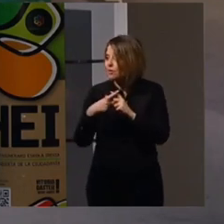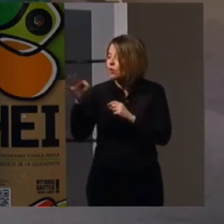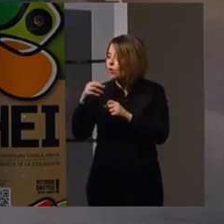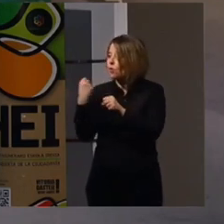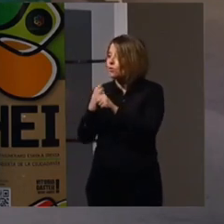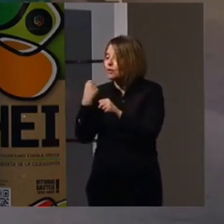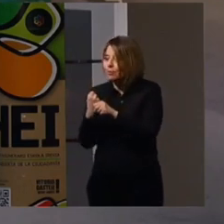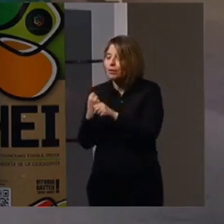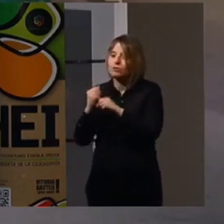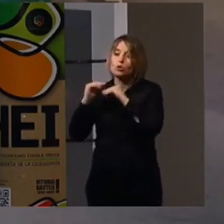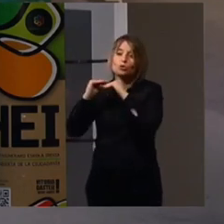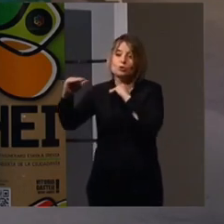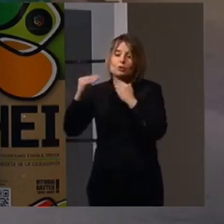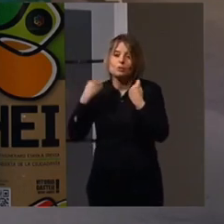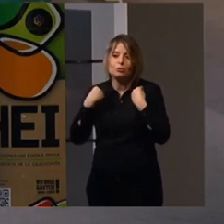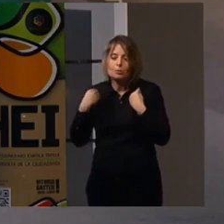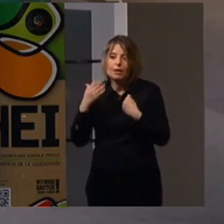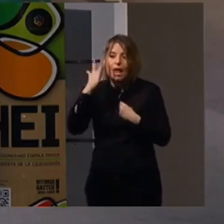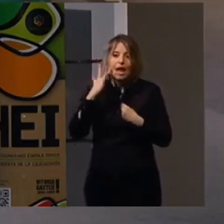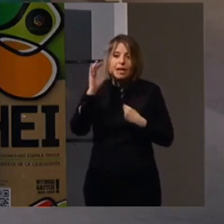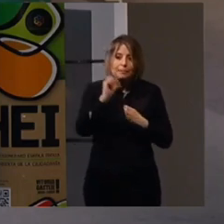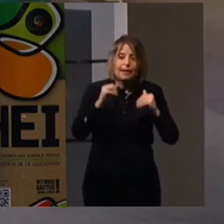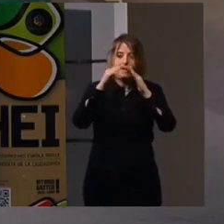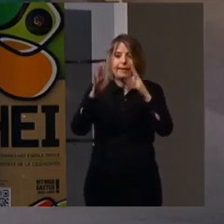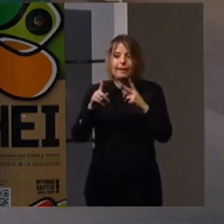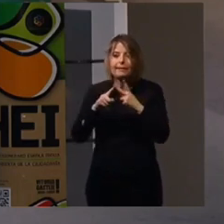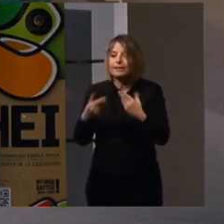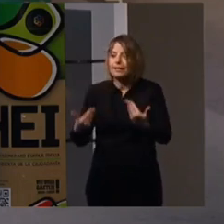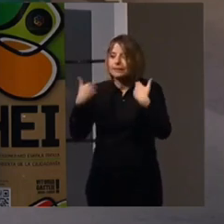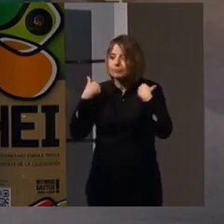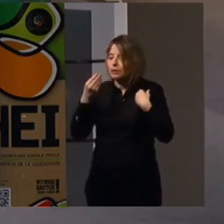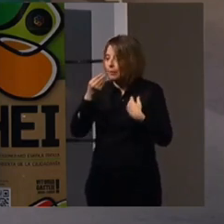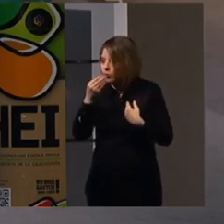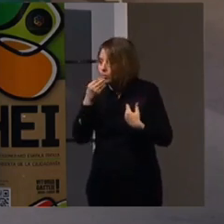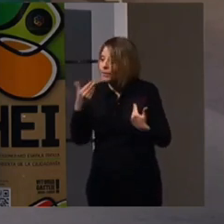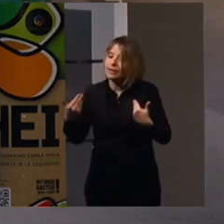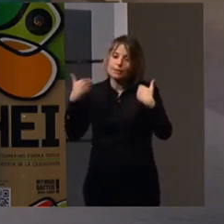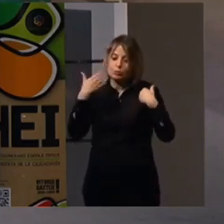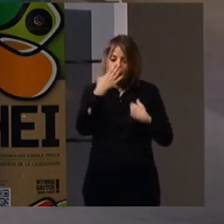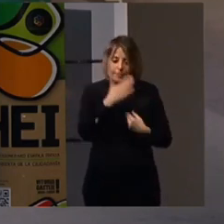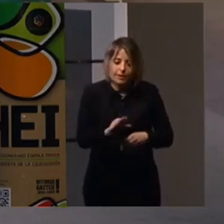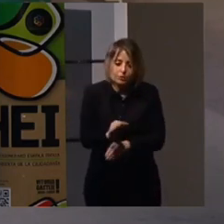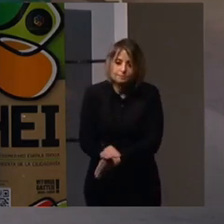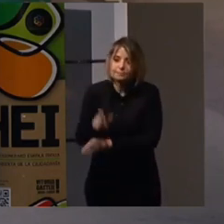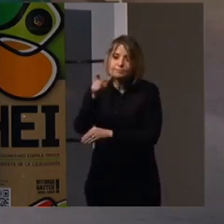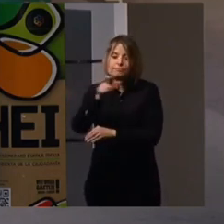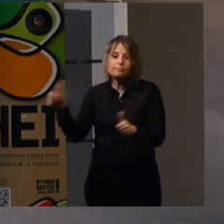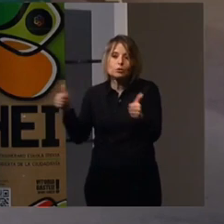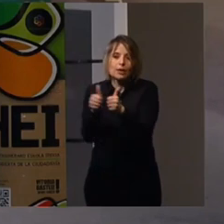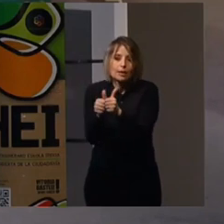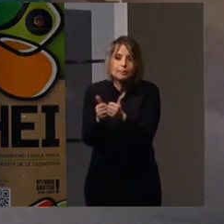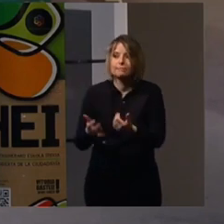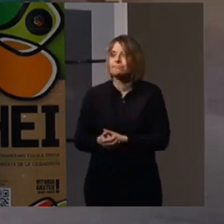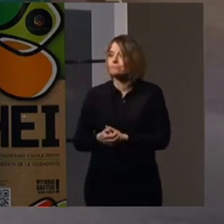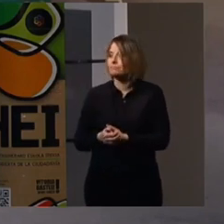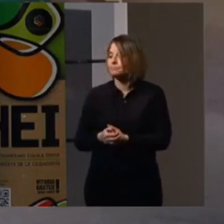en trabajo de sostenimiento de la vida, que se llama, de limpiar tu casa, de encargarte de la comida, de encargarte de los críos, de encargarte de las personas que dependan de ti, etc.